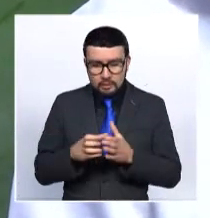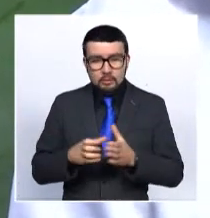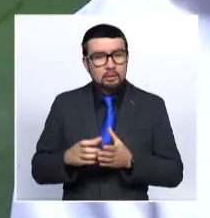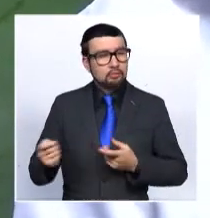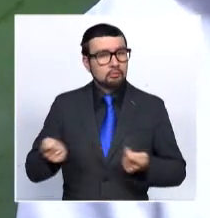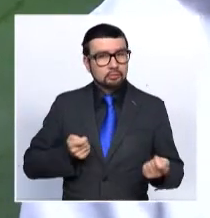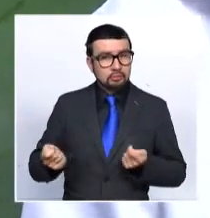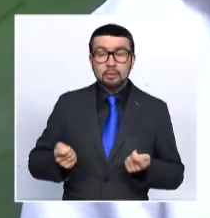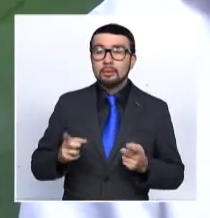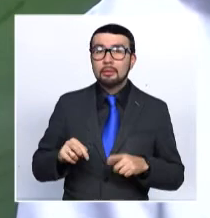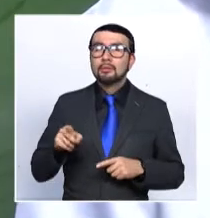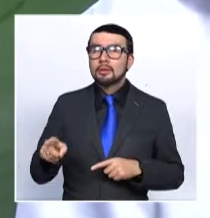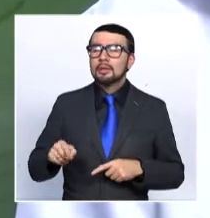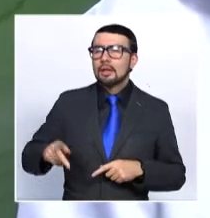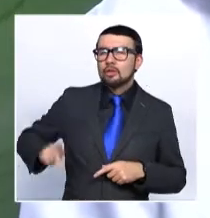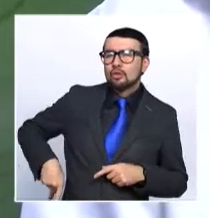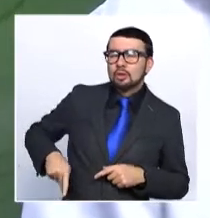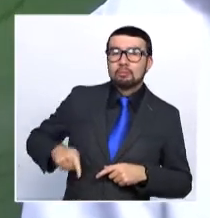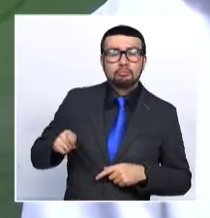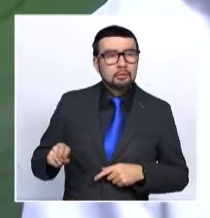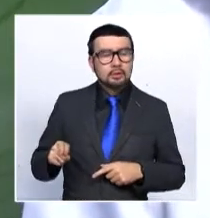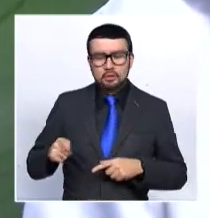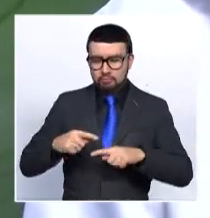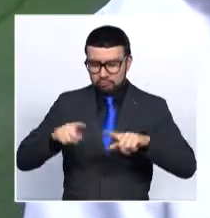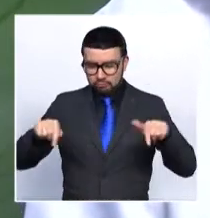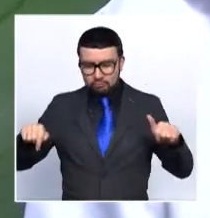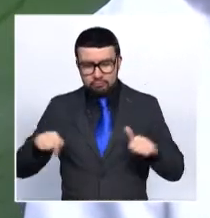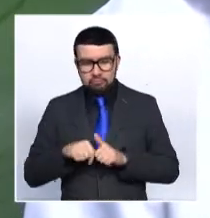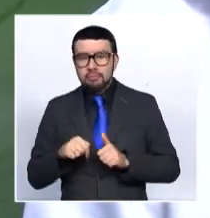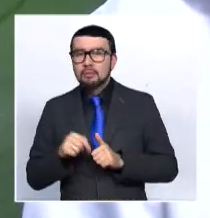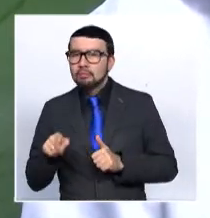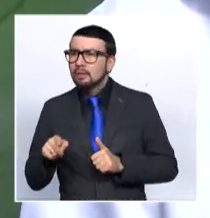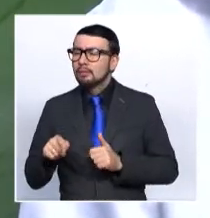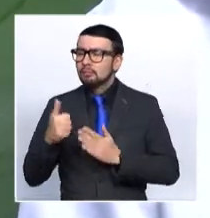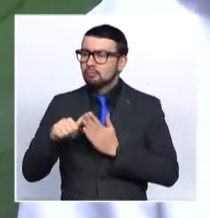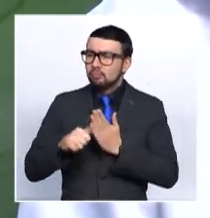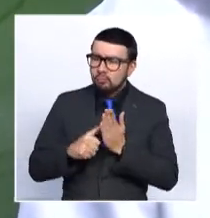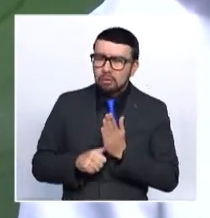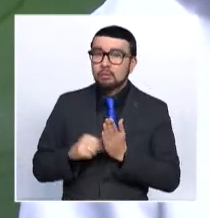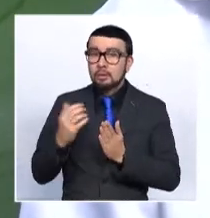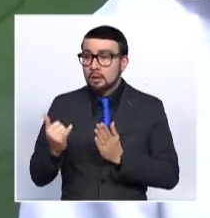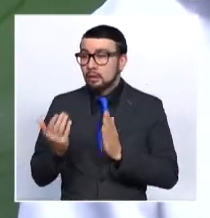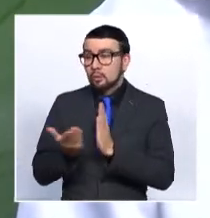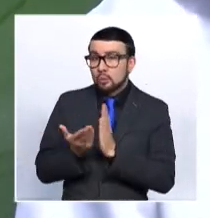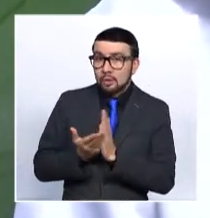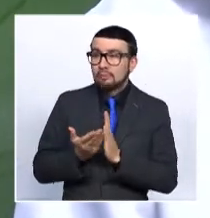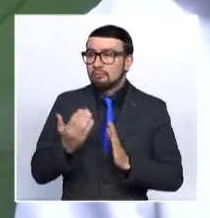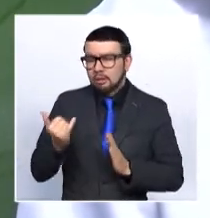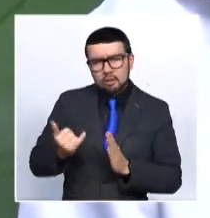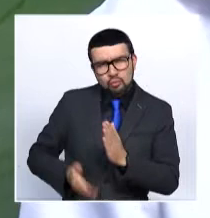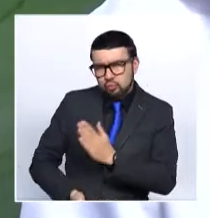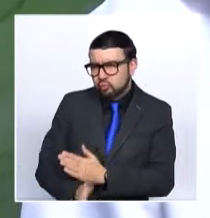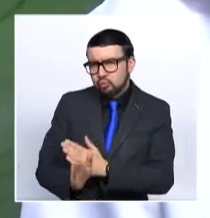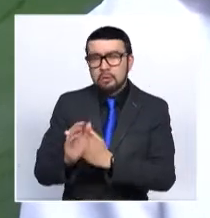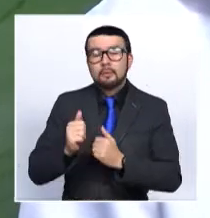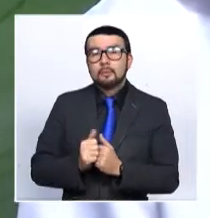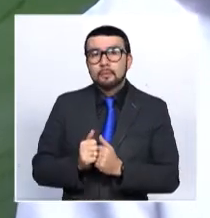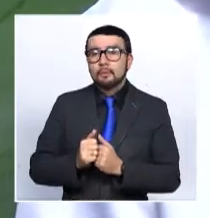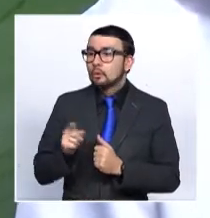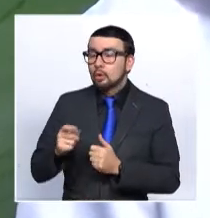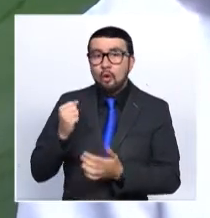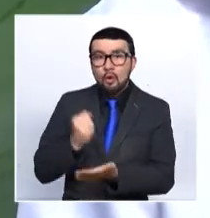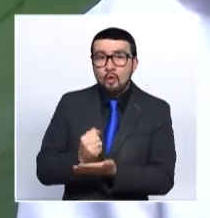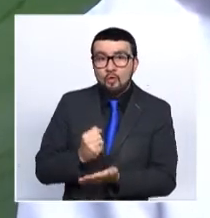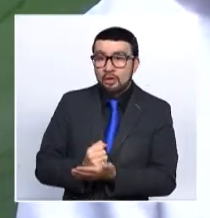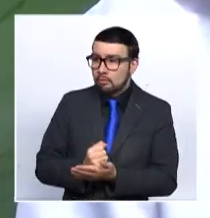toda una escuela, no solamente por estos espacios de los programas que nos han permitido tener una educación continuada, digamos que nos obligan a mantenernos al